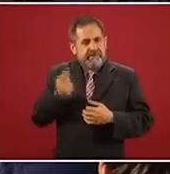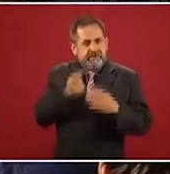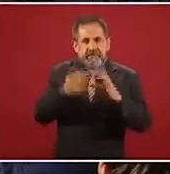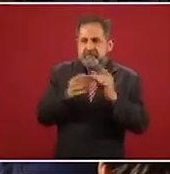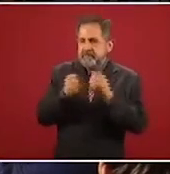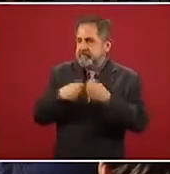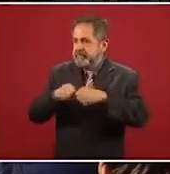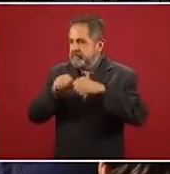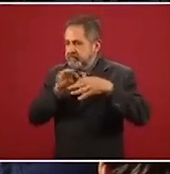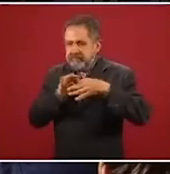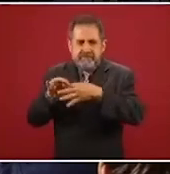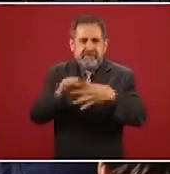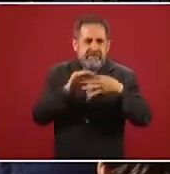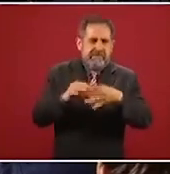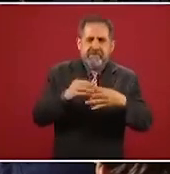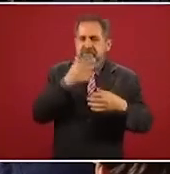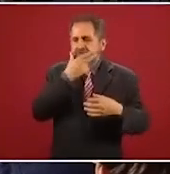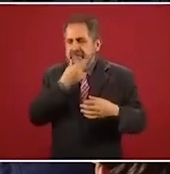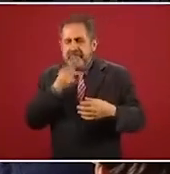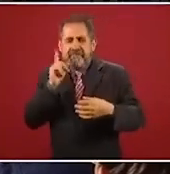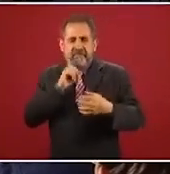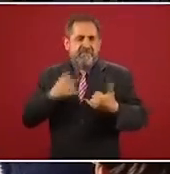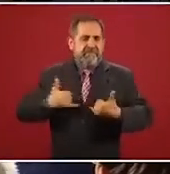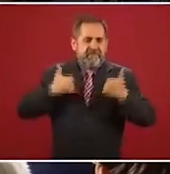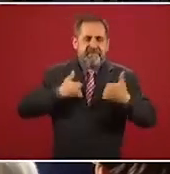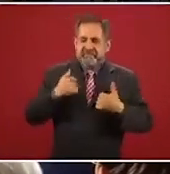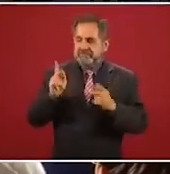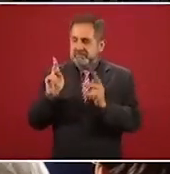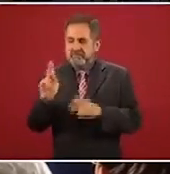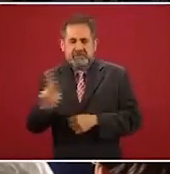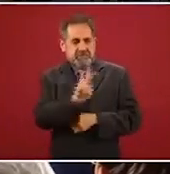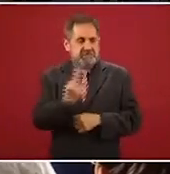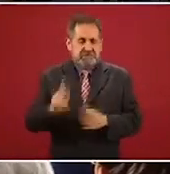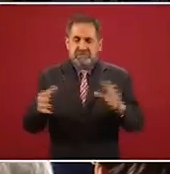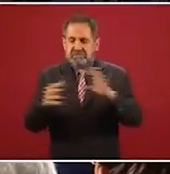social entre pares y, como insisto, entre distintas generaciones. El tercer